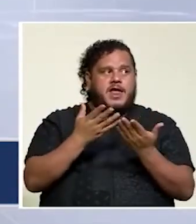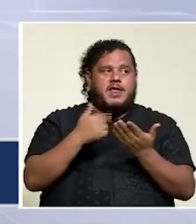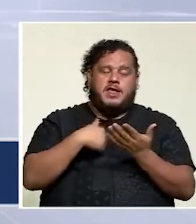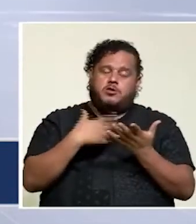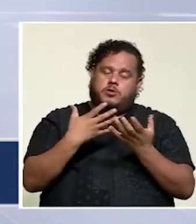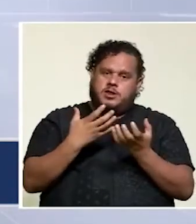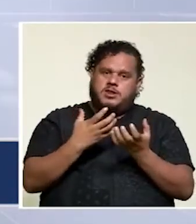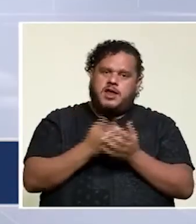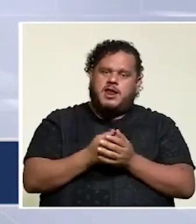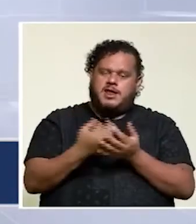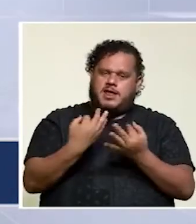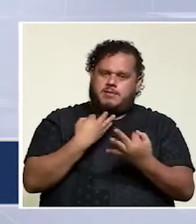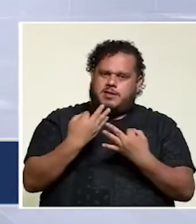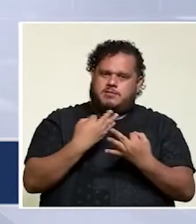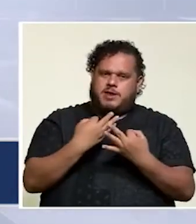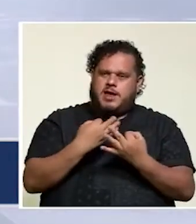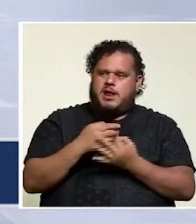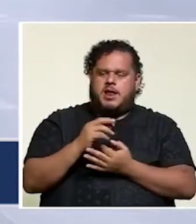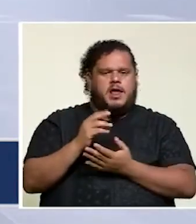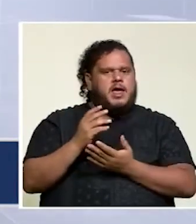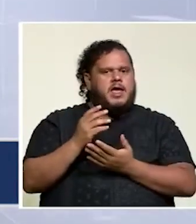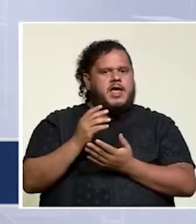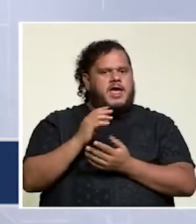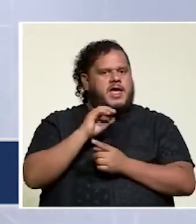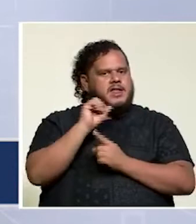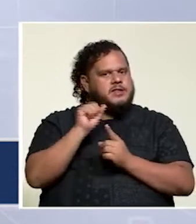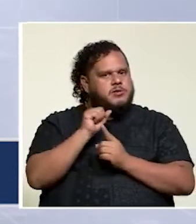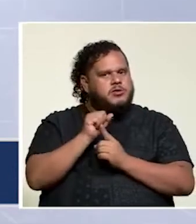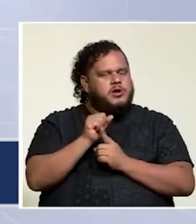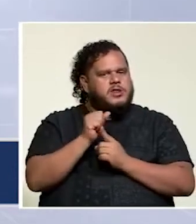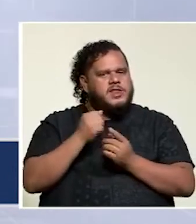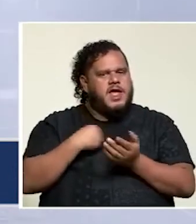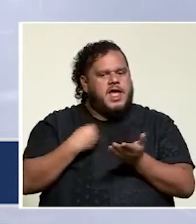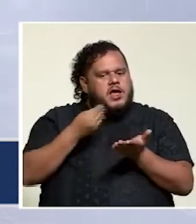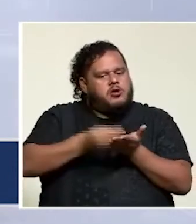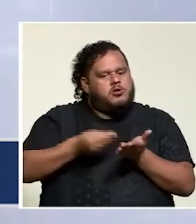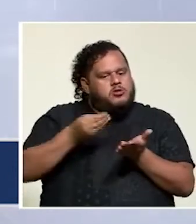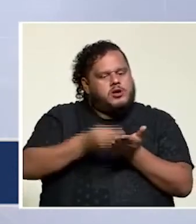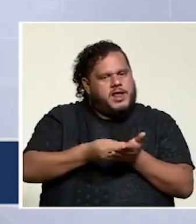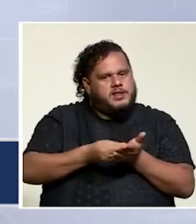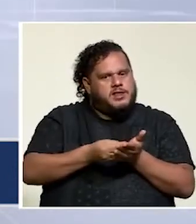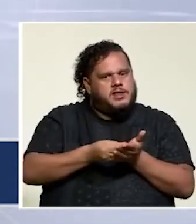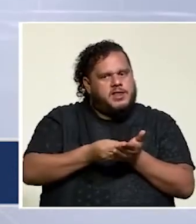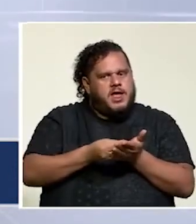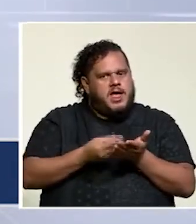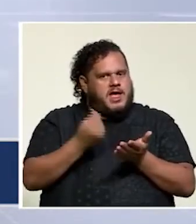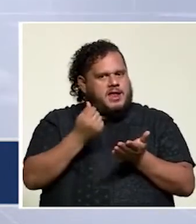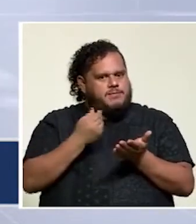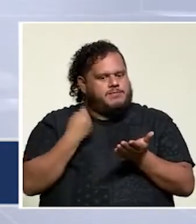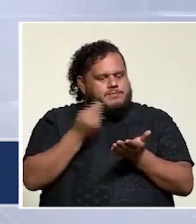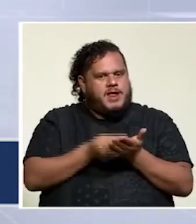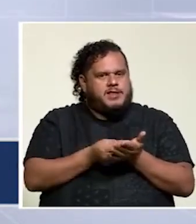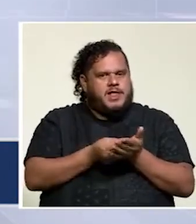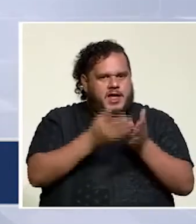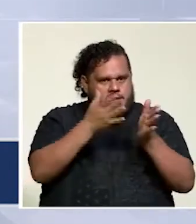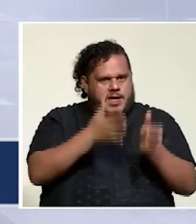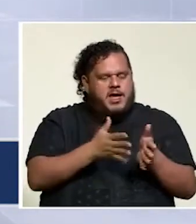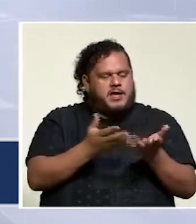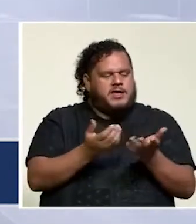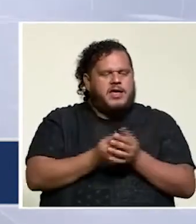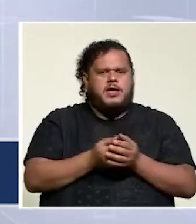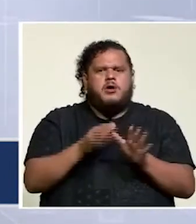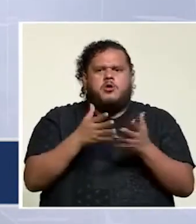quisiera que explicaras, Ronald, en términos de los donantes a los partidos políticos y cómo es que el tema del financiamiento se